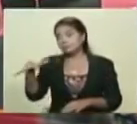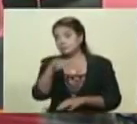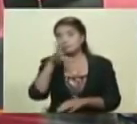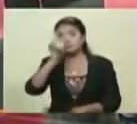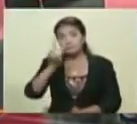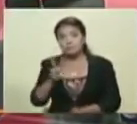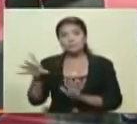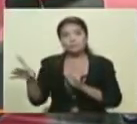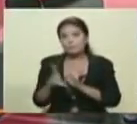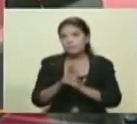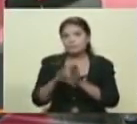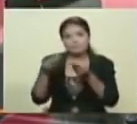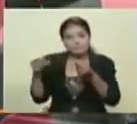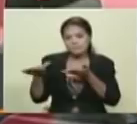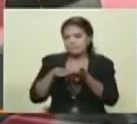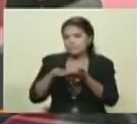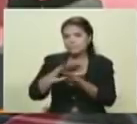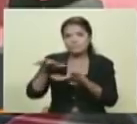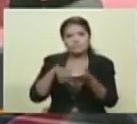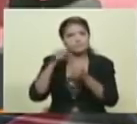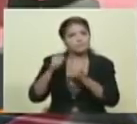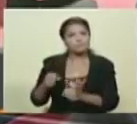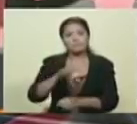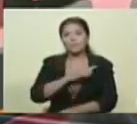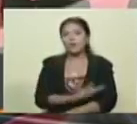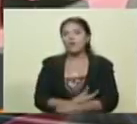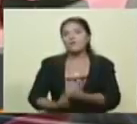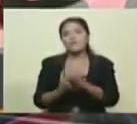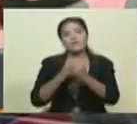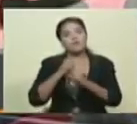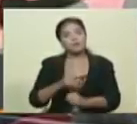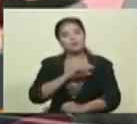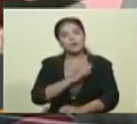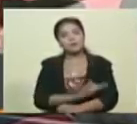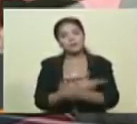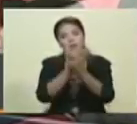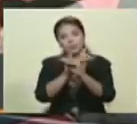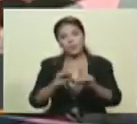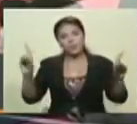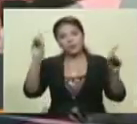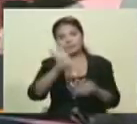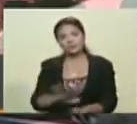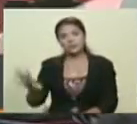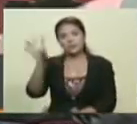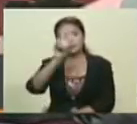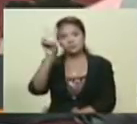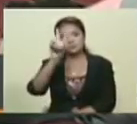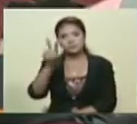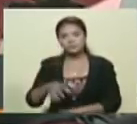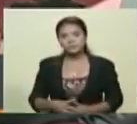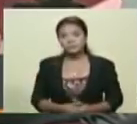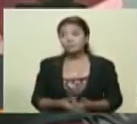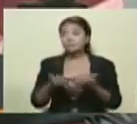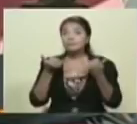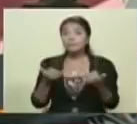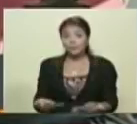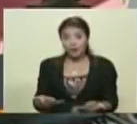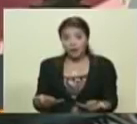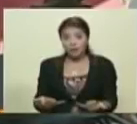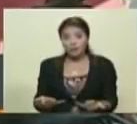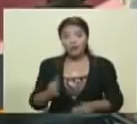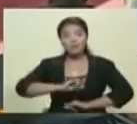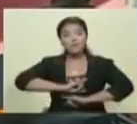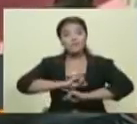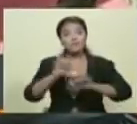a resolver su crisis, consolidando y fortaleciendo la democracia en el país. Ha llegado la hora de ponerle un